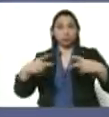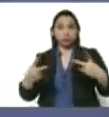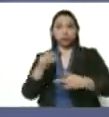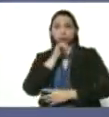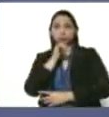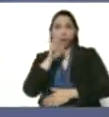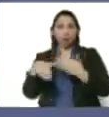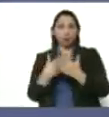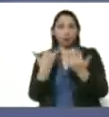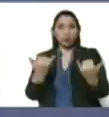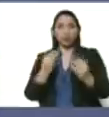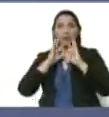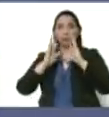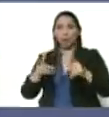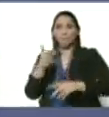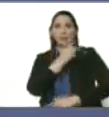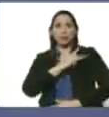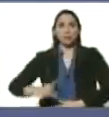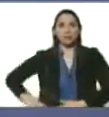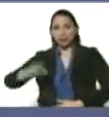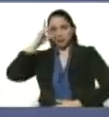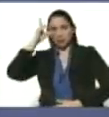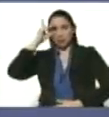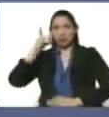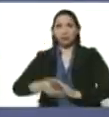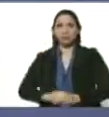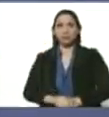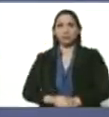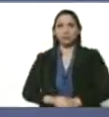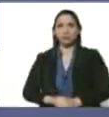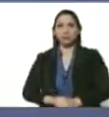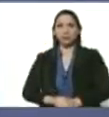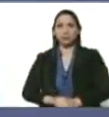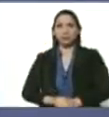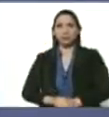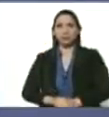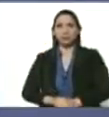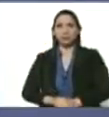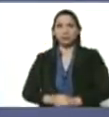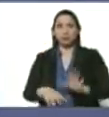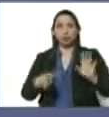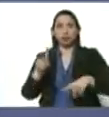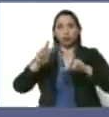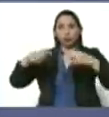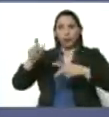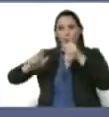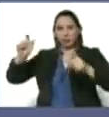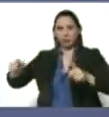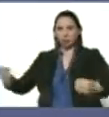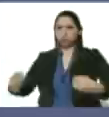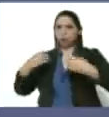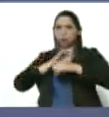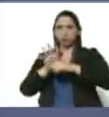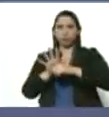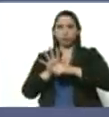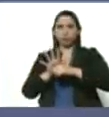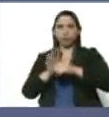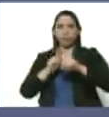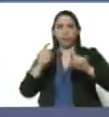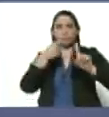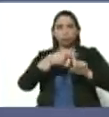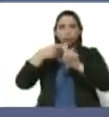información que hasta ahora ofrece la vicepresidenta ejecutiva de la República, doctora Delcy Rodríguez. 12 nuevos casos de contagio por COVID-19 para